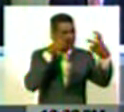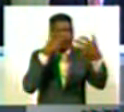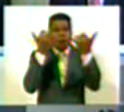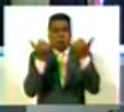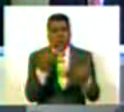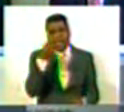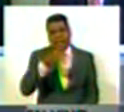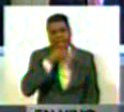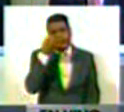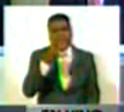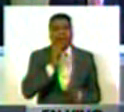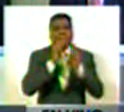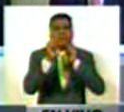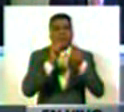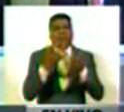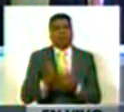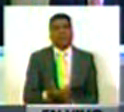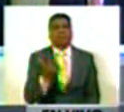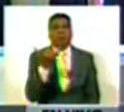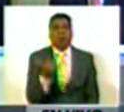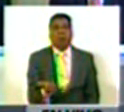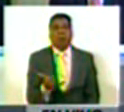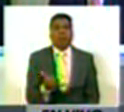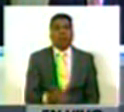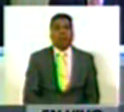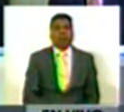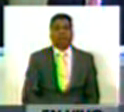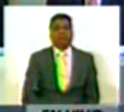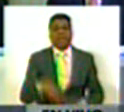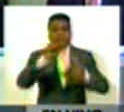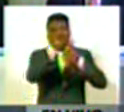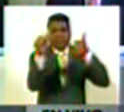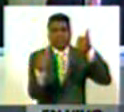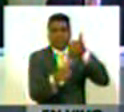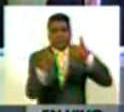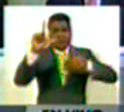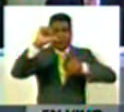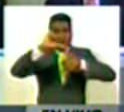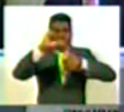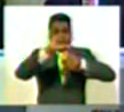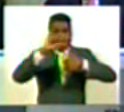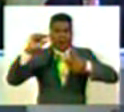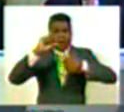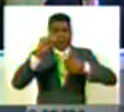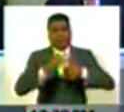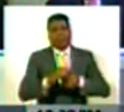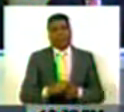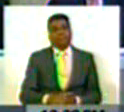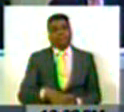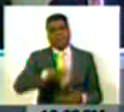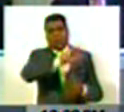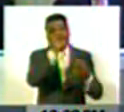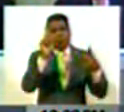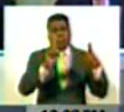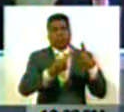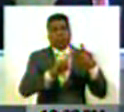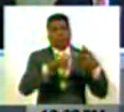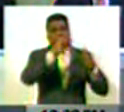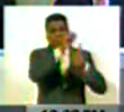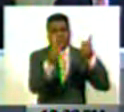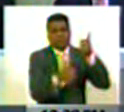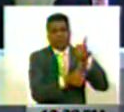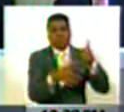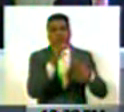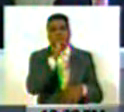Me acompañan los vicecancilleres, el vicecanciller para el Caribe, el viceministro para la comunicación internacional,